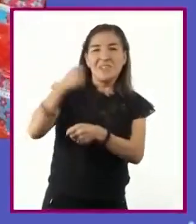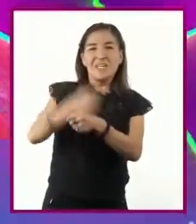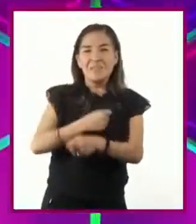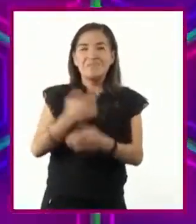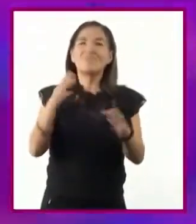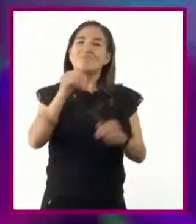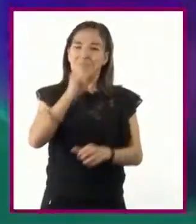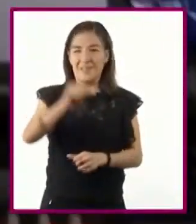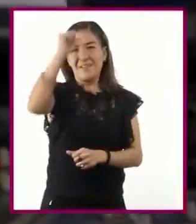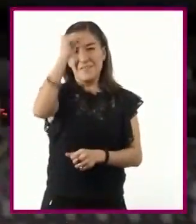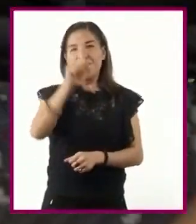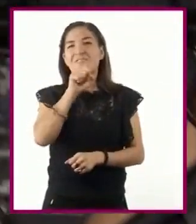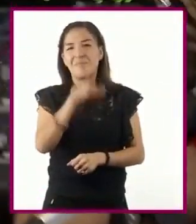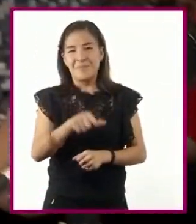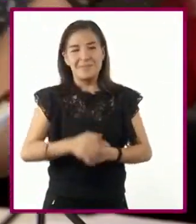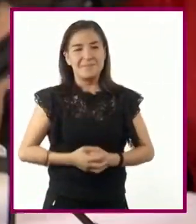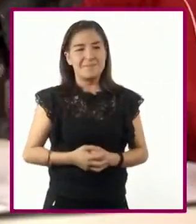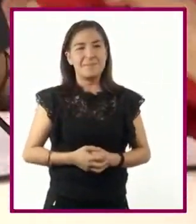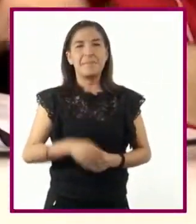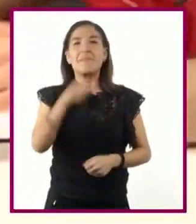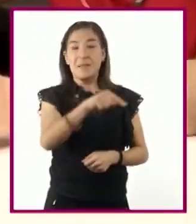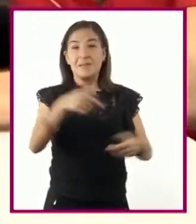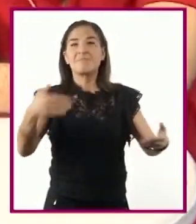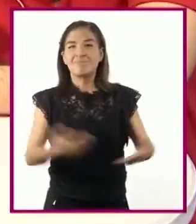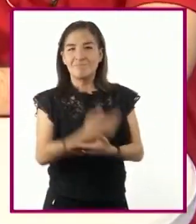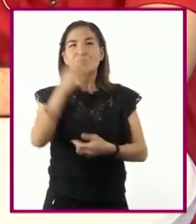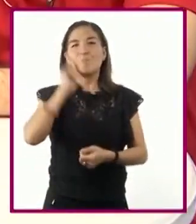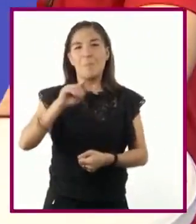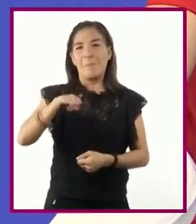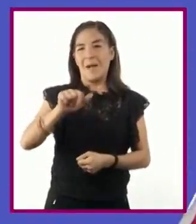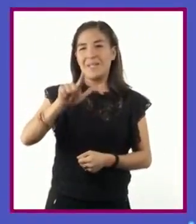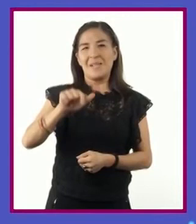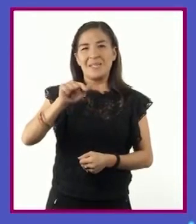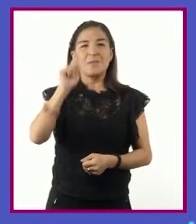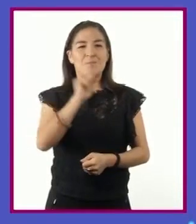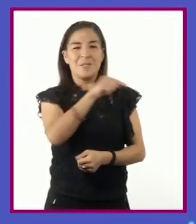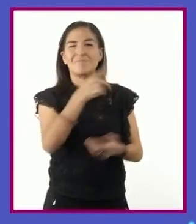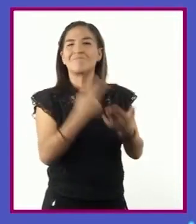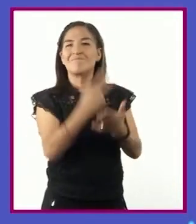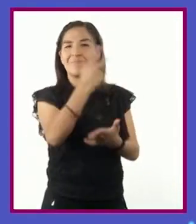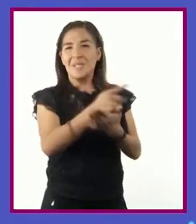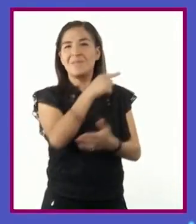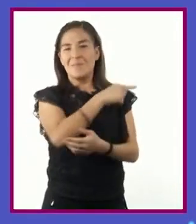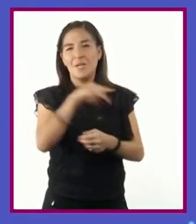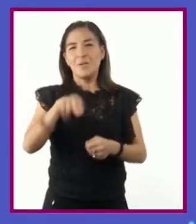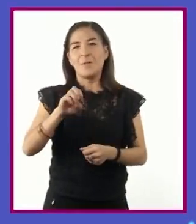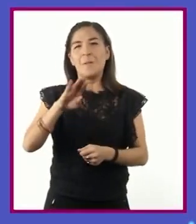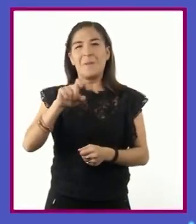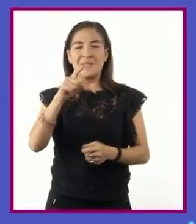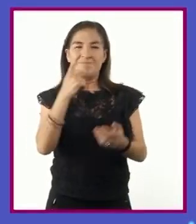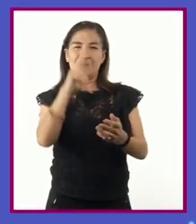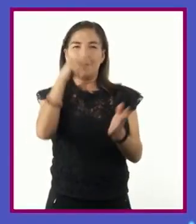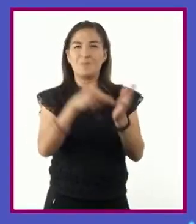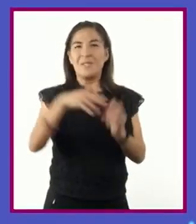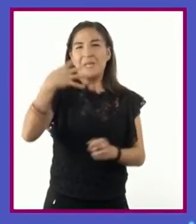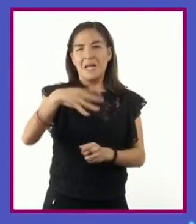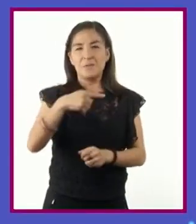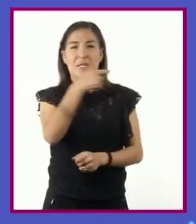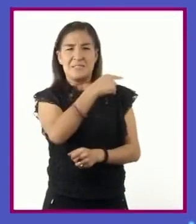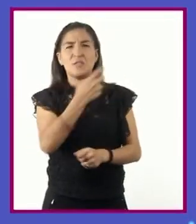analfabetismo. Aquí nació Malala Yousafzai, Premio Nobel de la Paz en 2014. Un